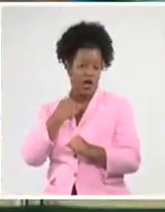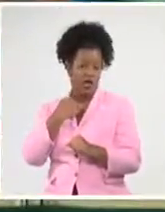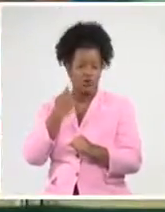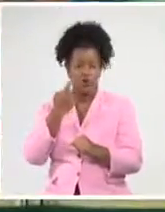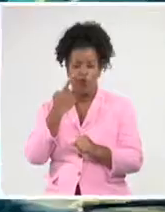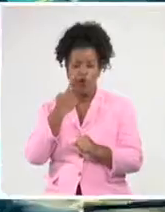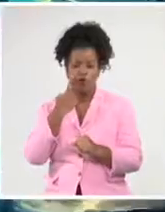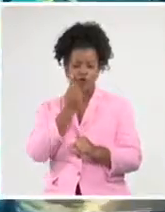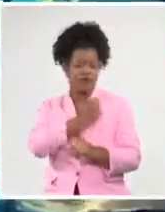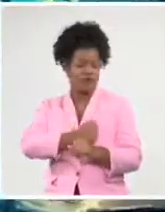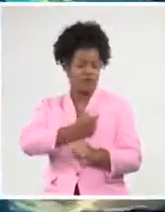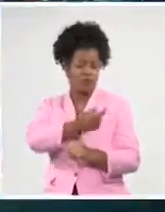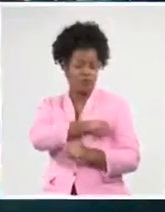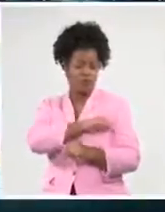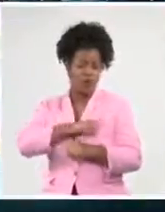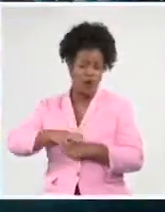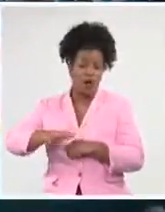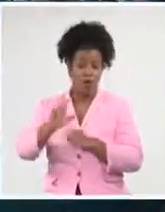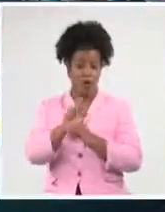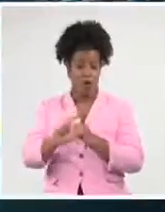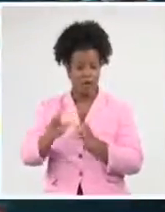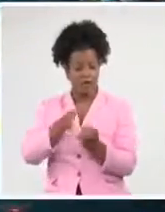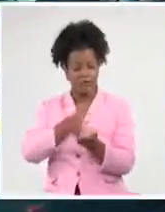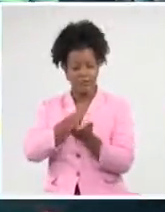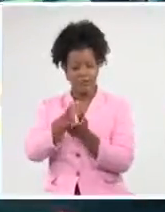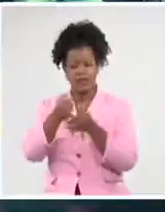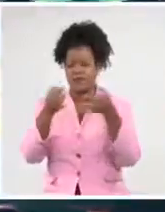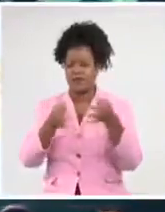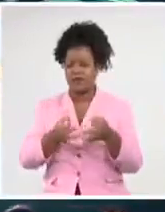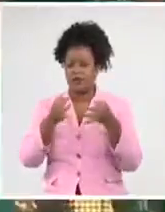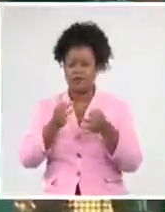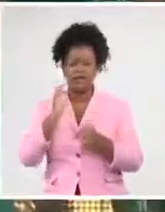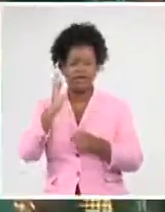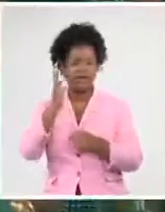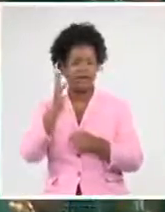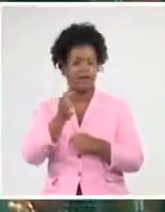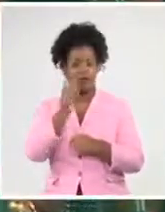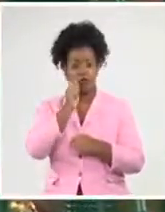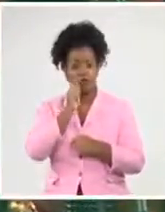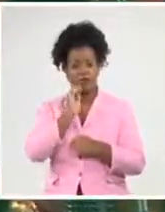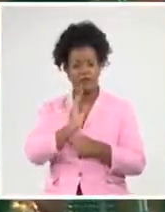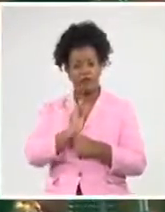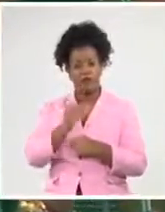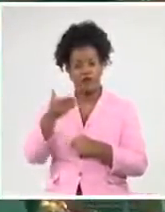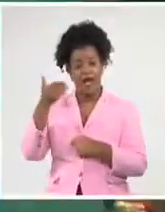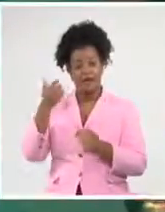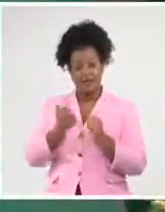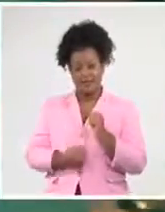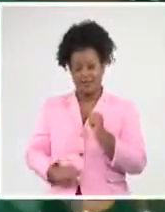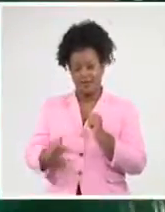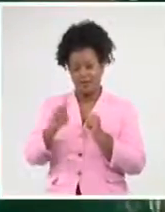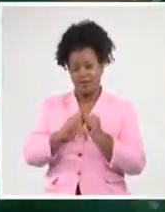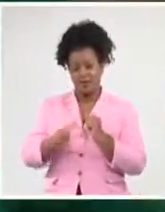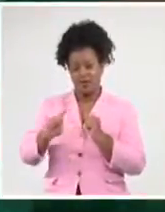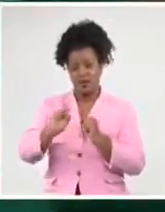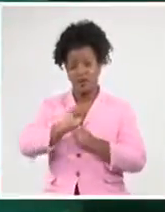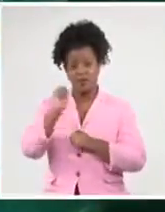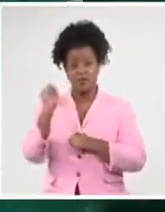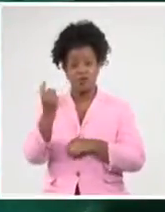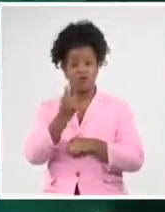pueblo camagüeyano seguirán acompañándolo por siempre a este hijo ilustre de la provincia. El Premio Nacional de